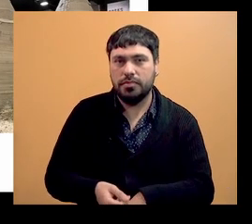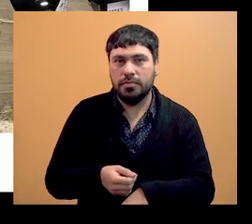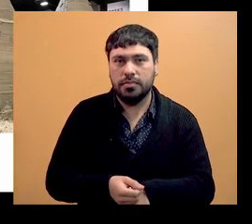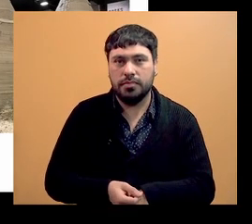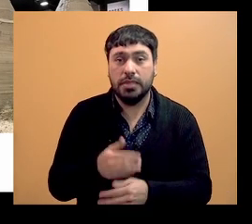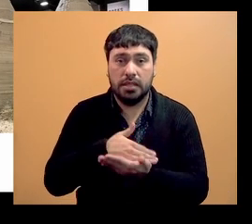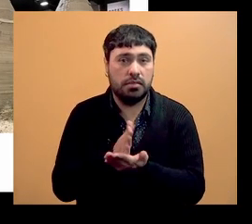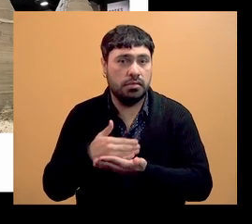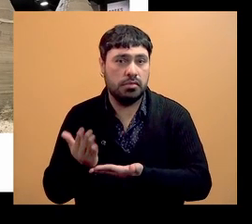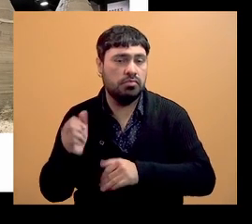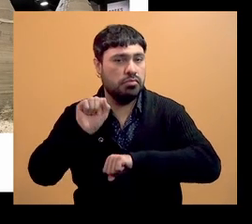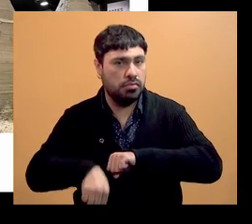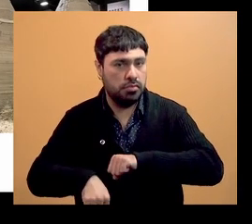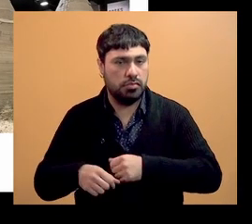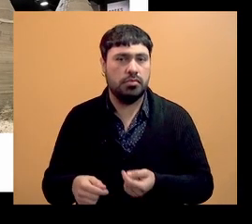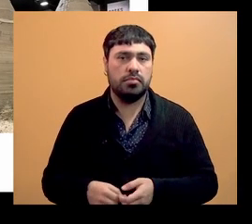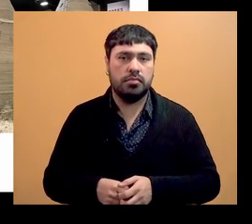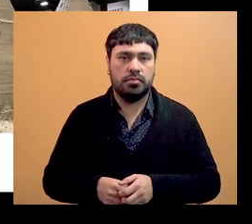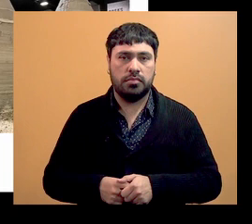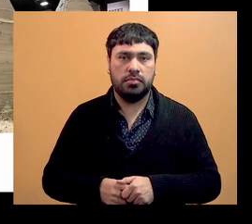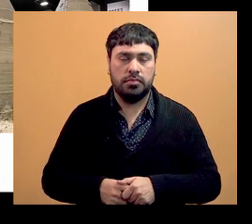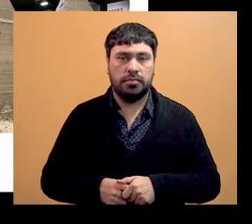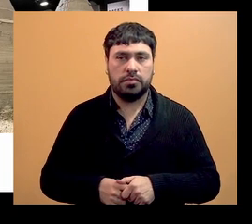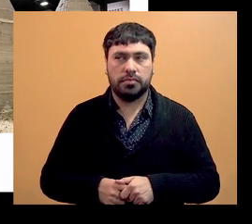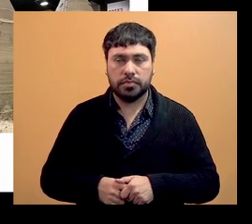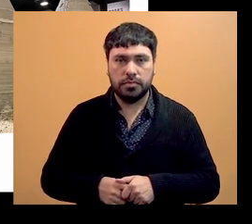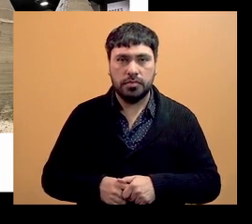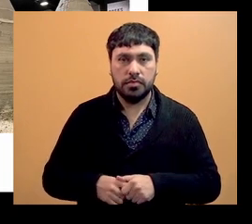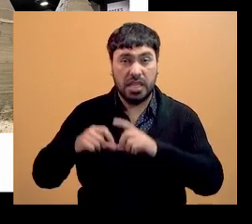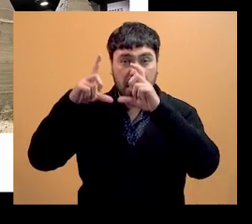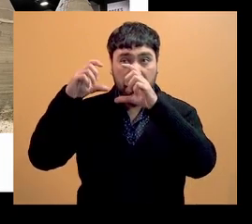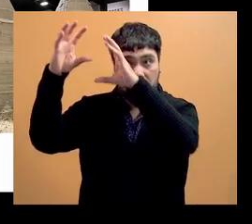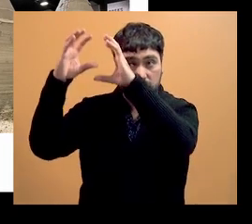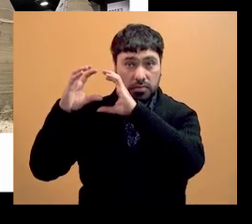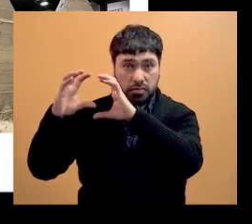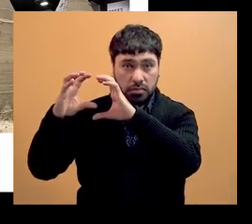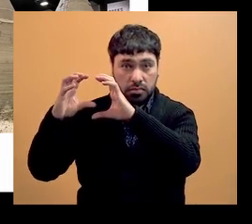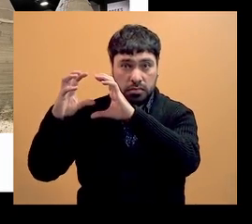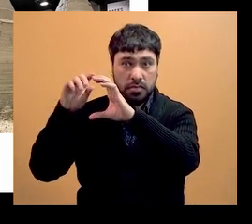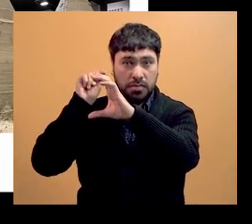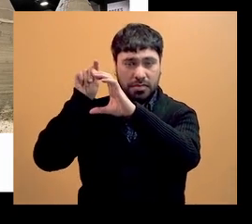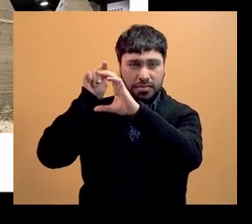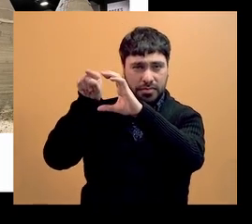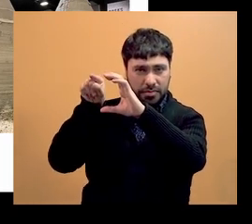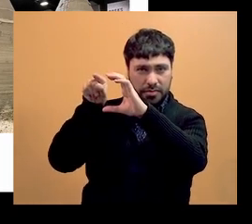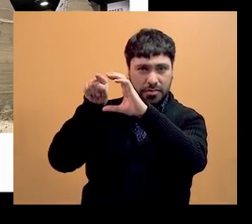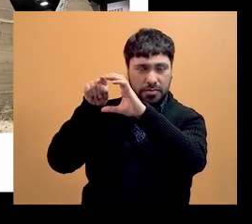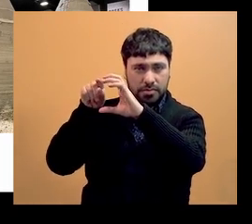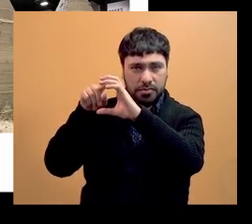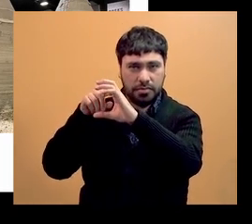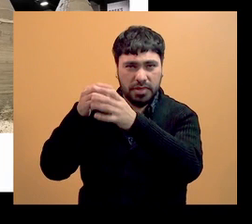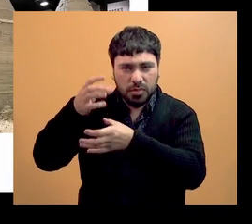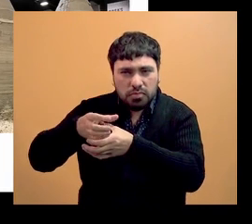próxima década. Lo mismo lo que vemos en la imagen de abajo, esos módulos, ese domo es de tamaño real, se considera